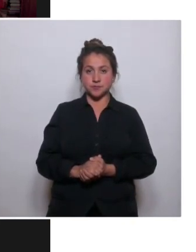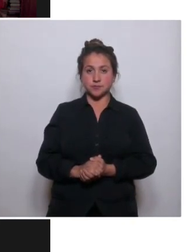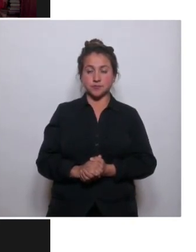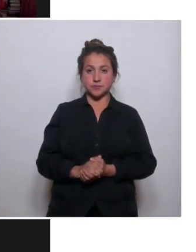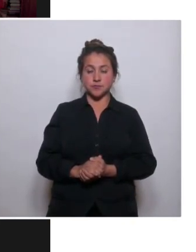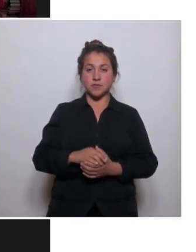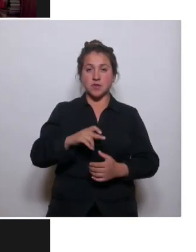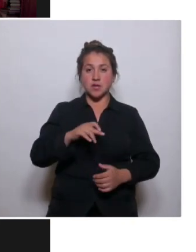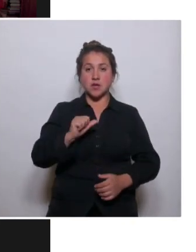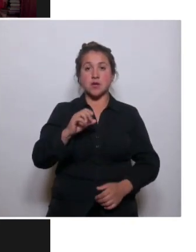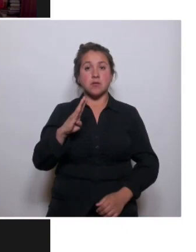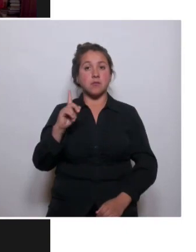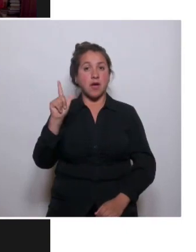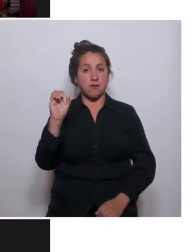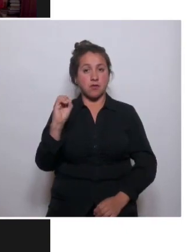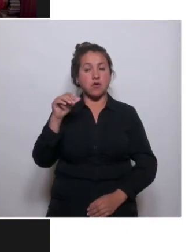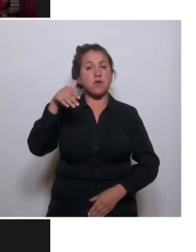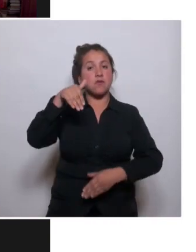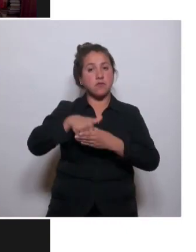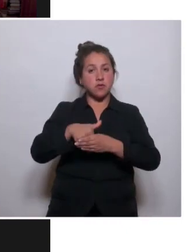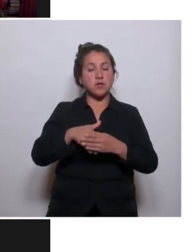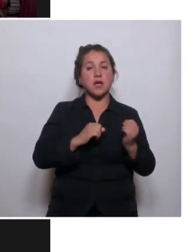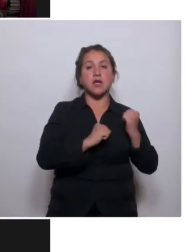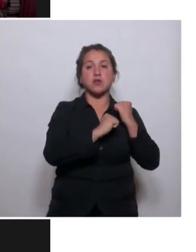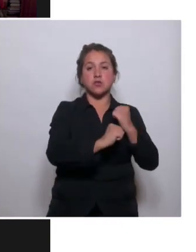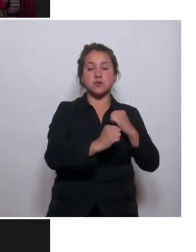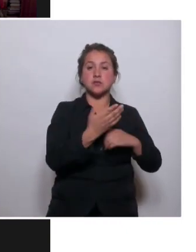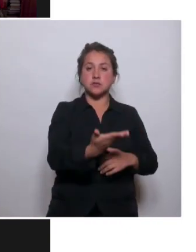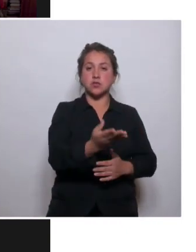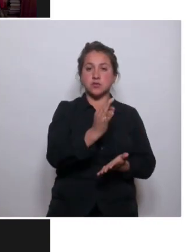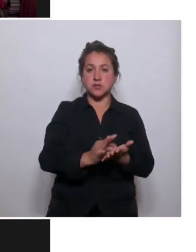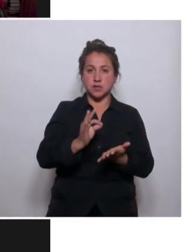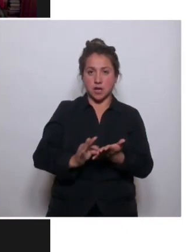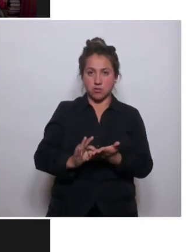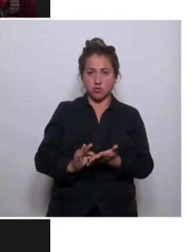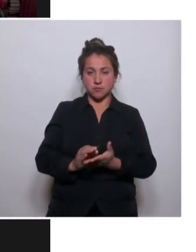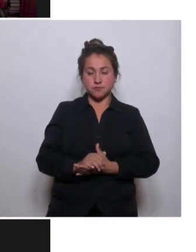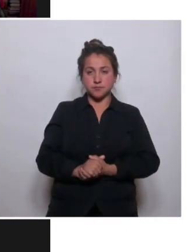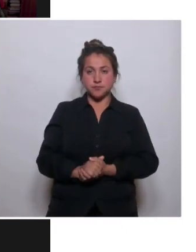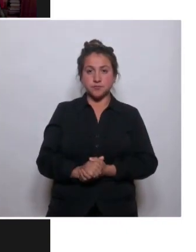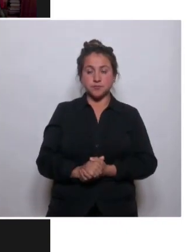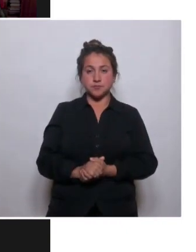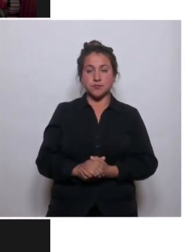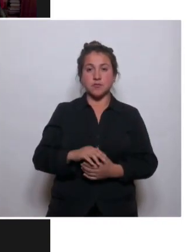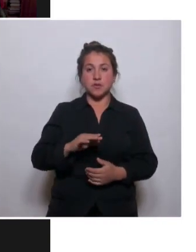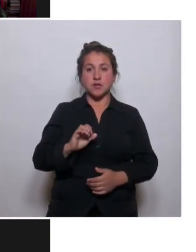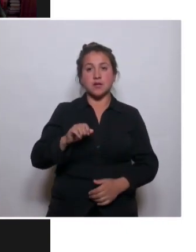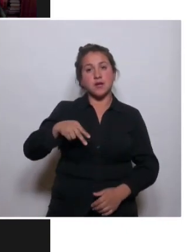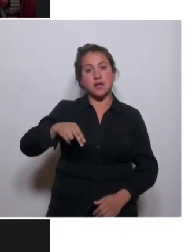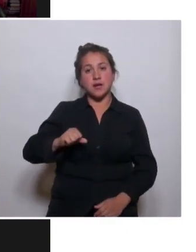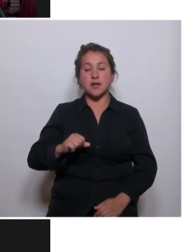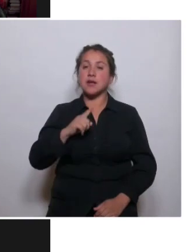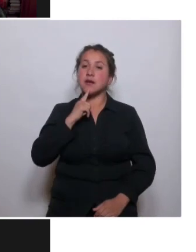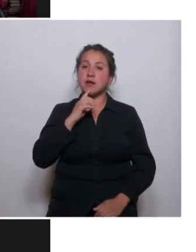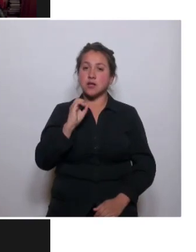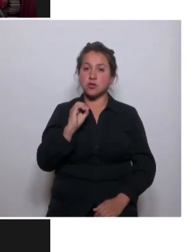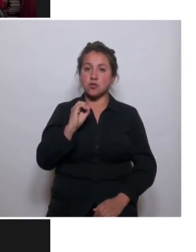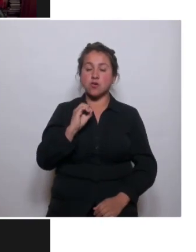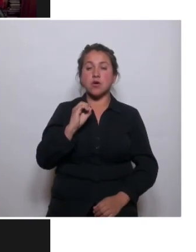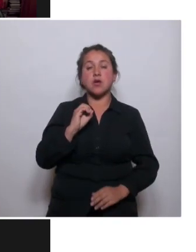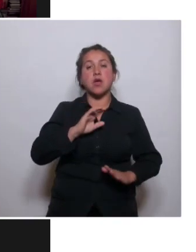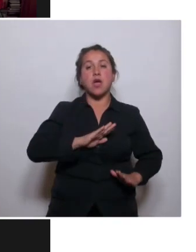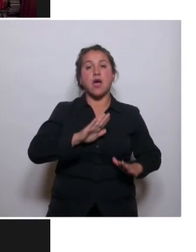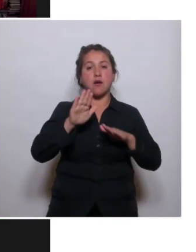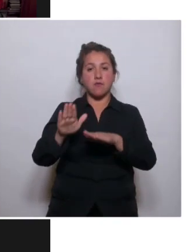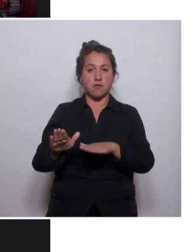Convencional Pablo Tolosa. En contra, señor secretario. Señor Renato Garín. A favor,